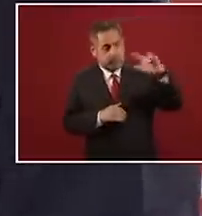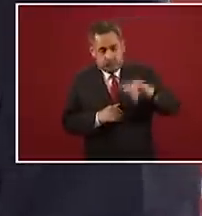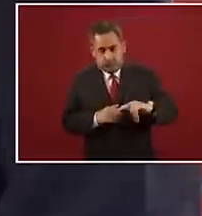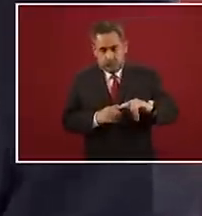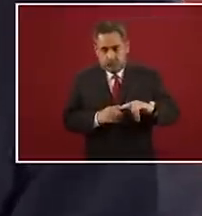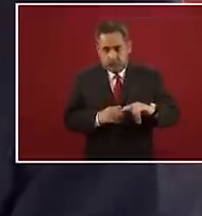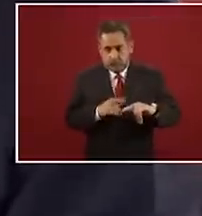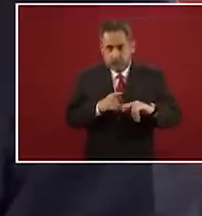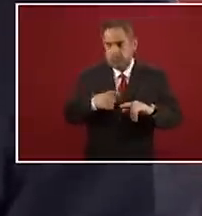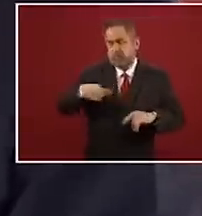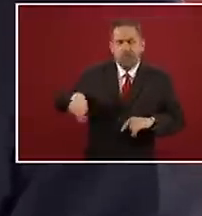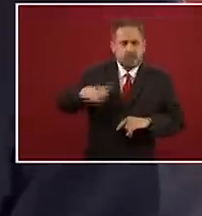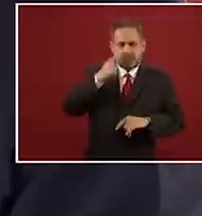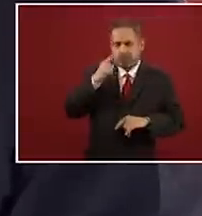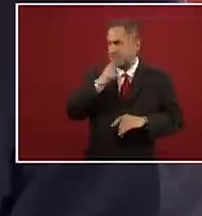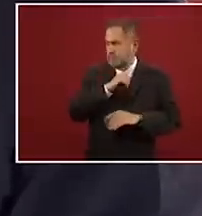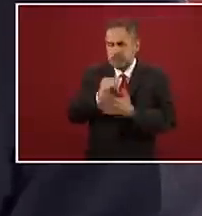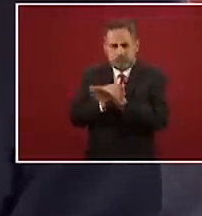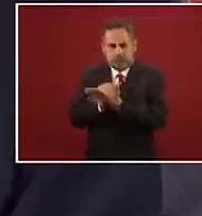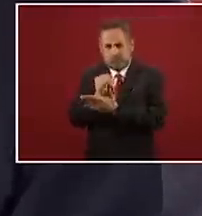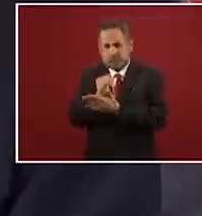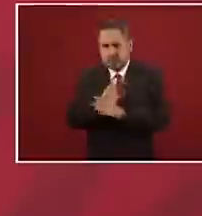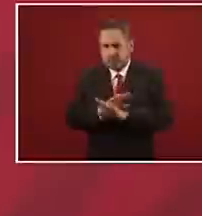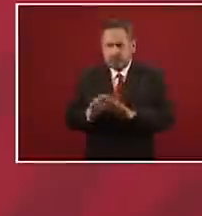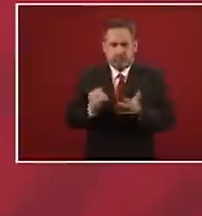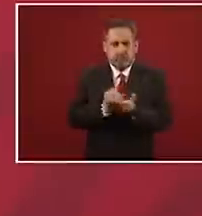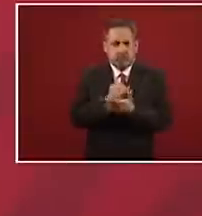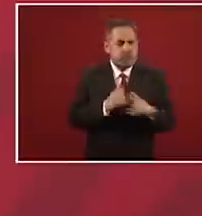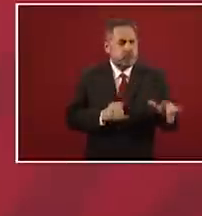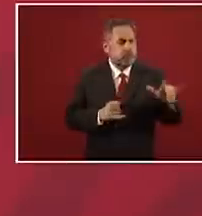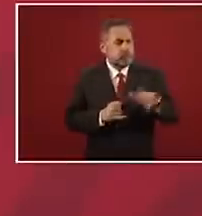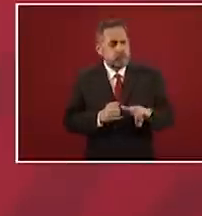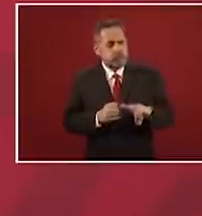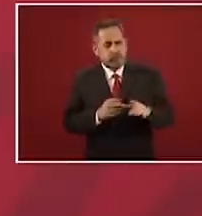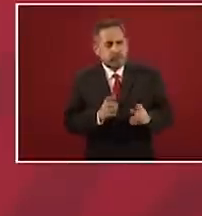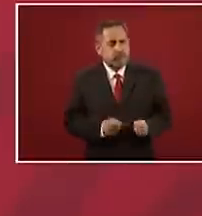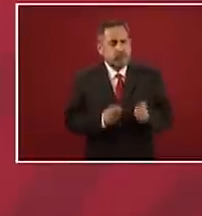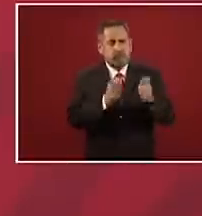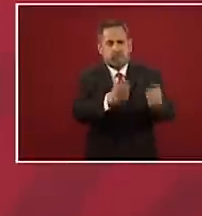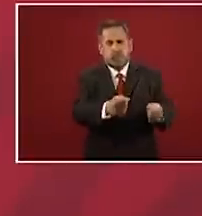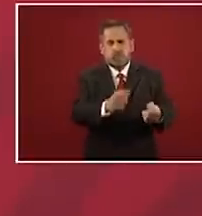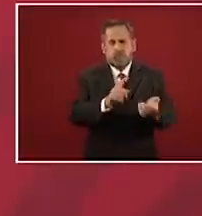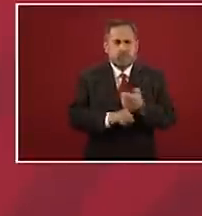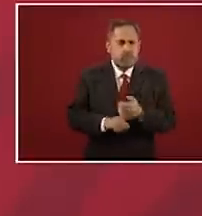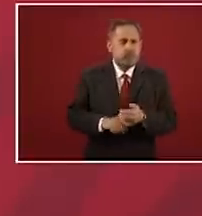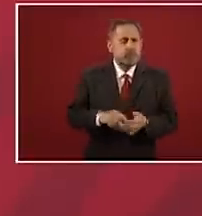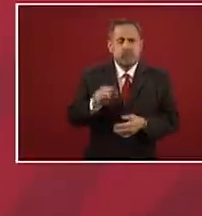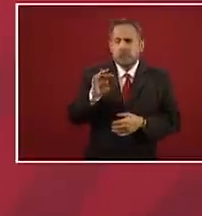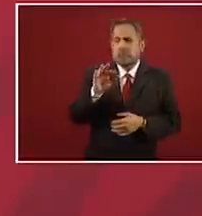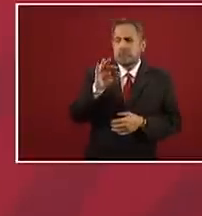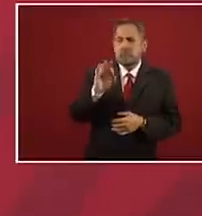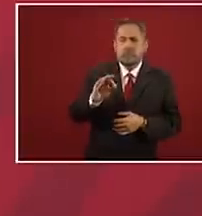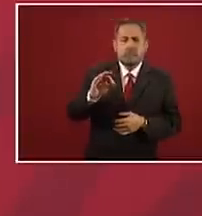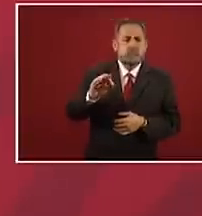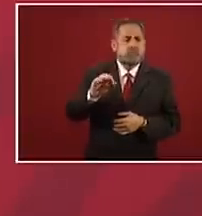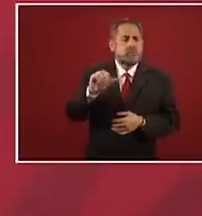ya tomamos la decisión de entregarlo a la Fuerza Aérea.